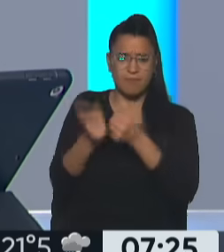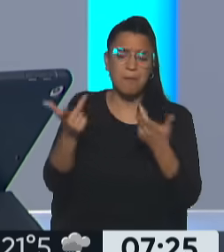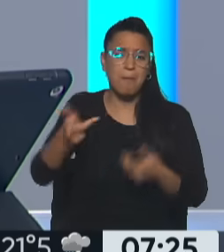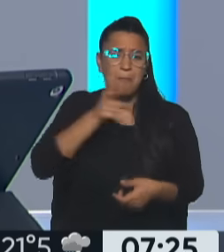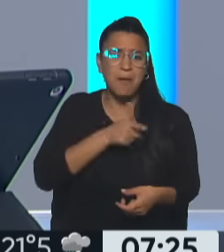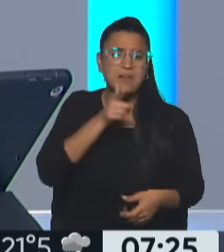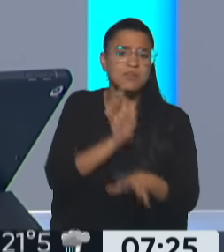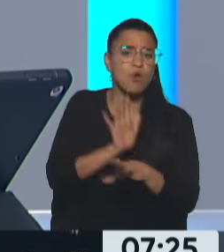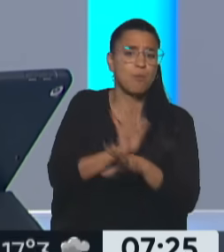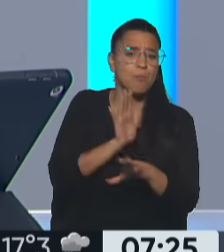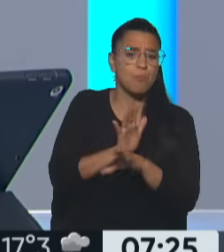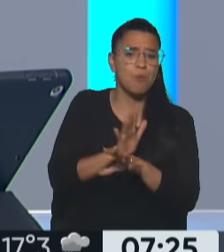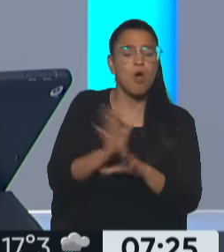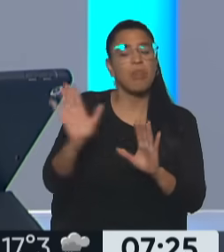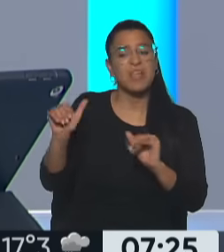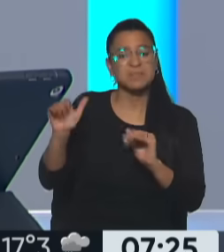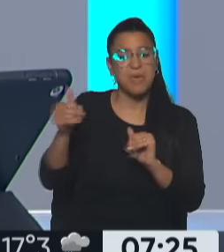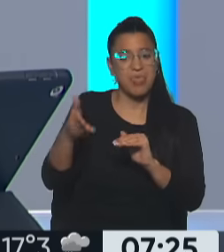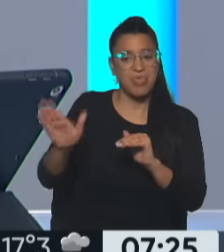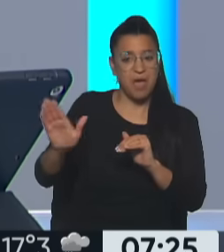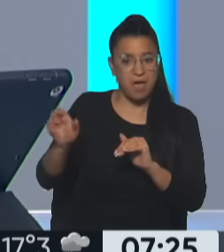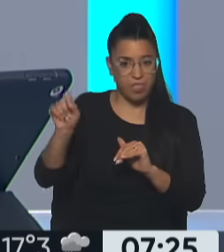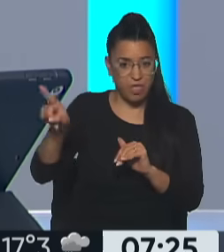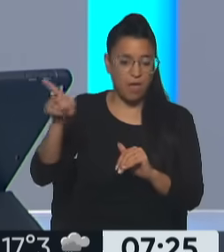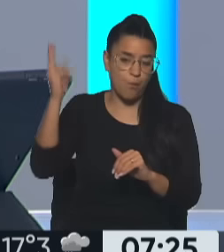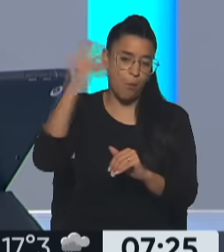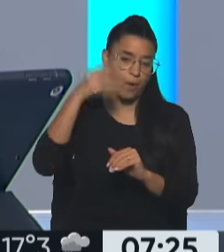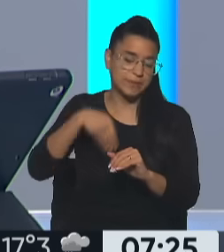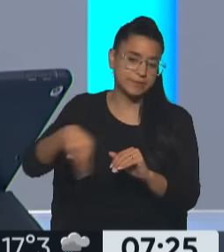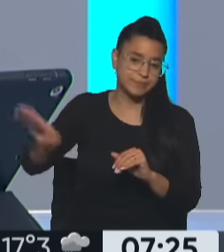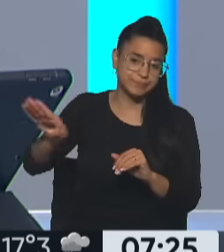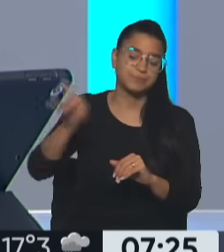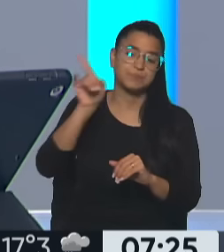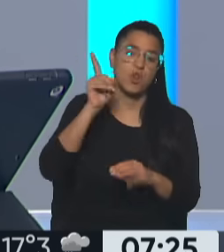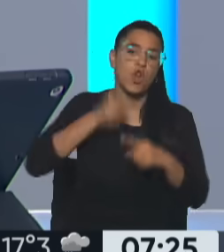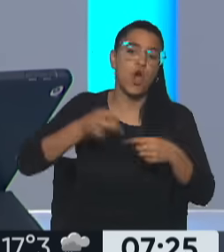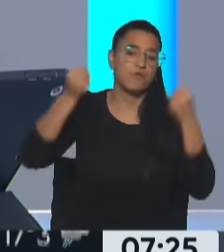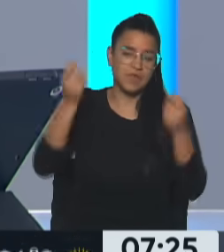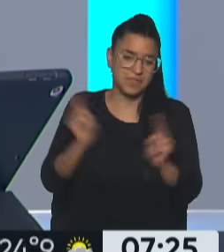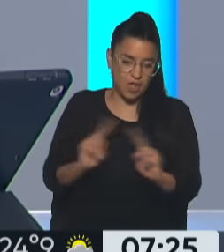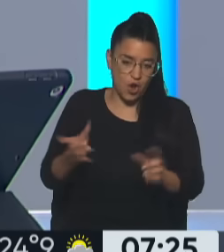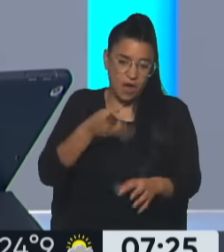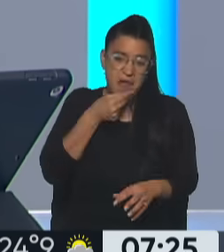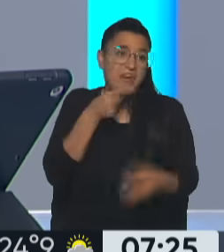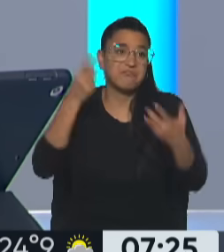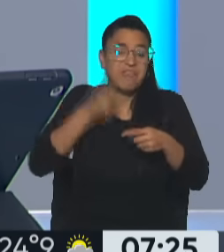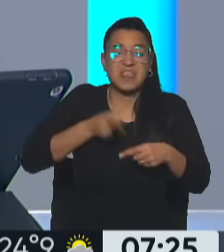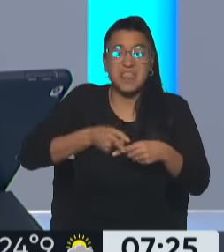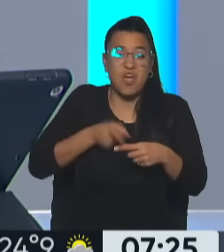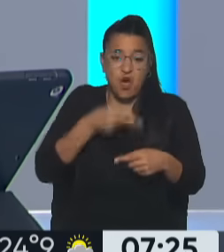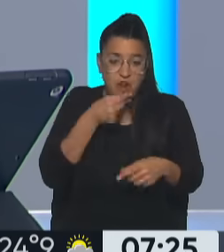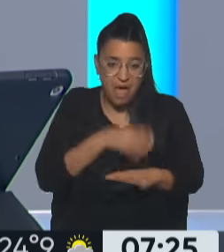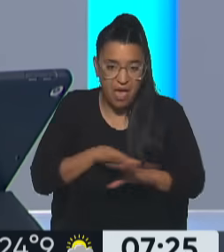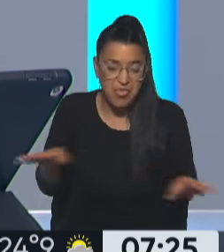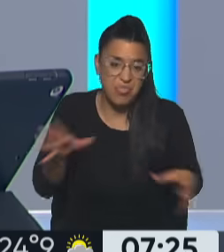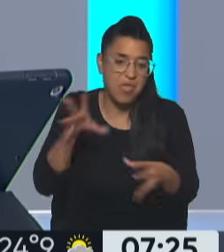pareciera dándole más la despedida a Patricia Bullrich que, bueno, celebrando algo que, claro, no había ya nada más para celebrar dentro de